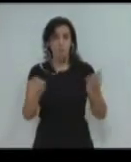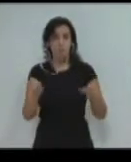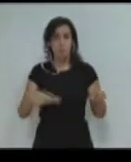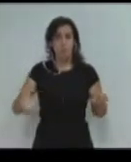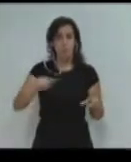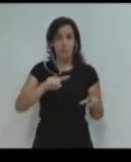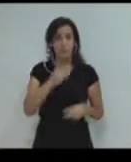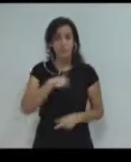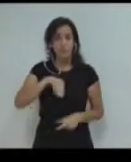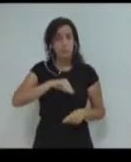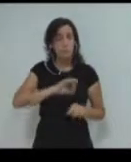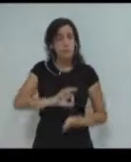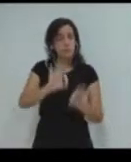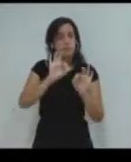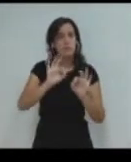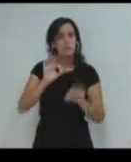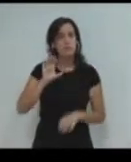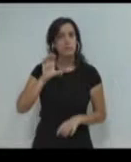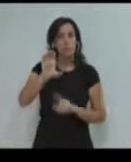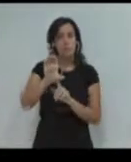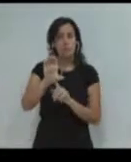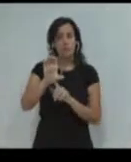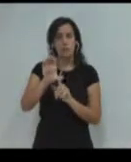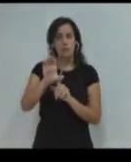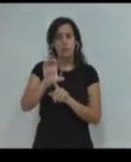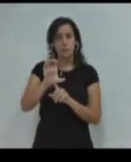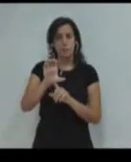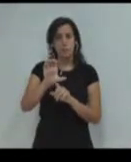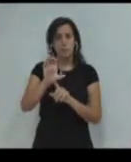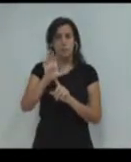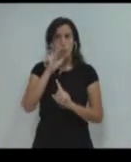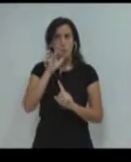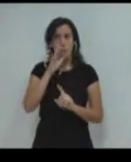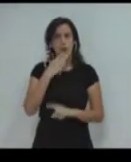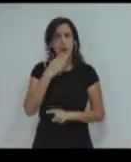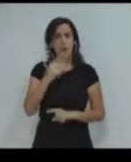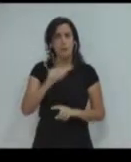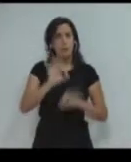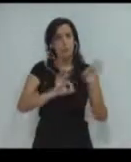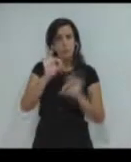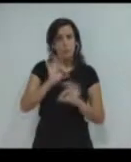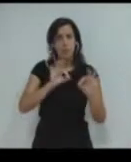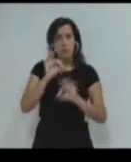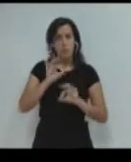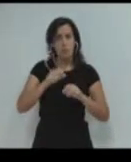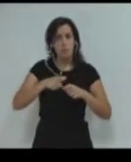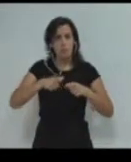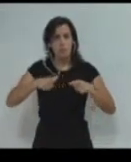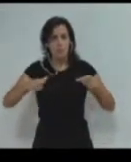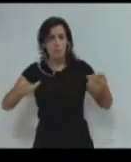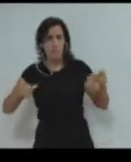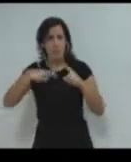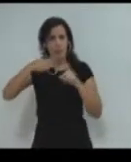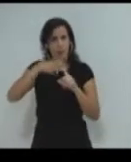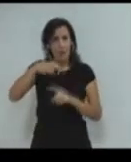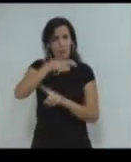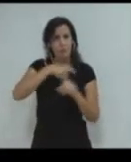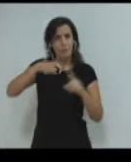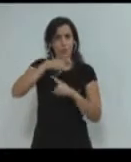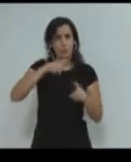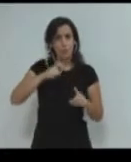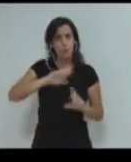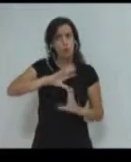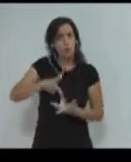Y España particularmente es uno de los países en los cuales las tasas de envejecimiento se aceleran año a año, y eso es una buena